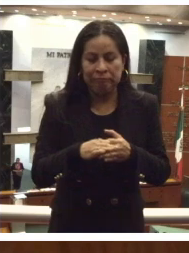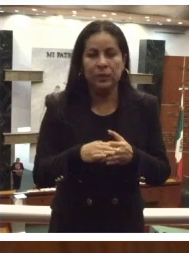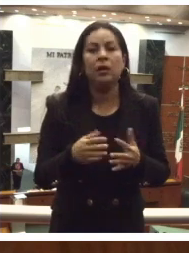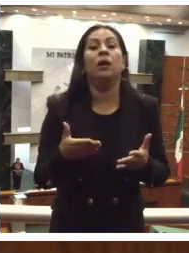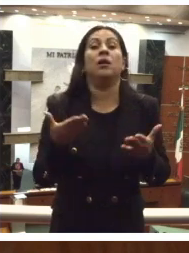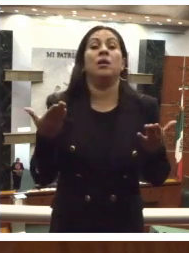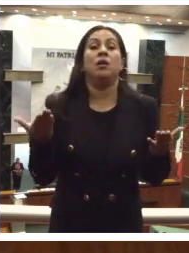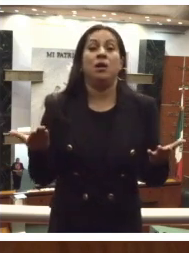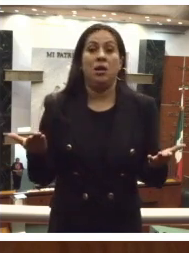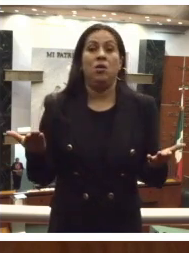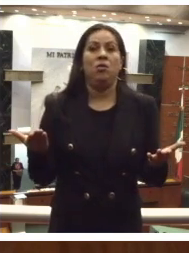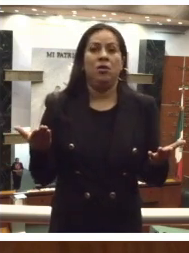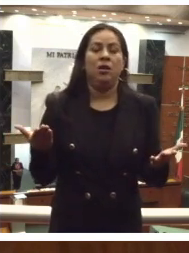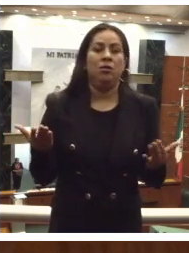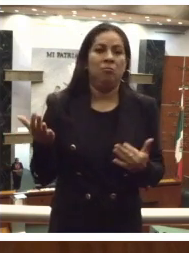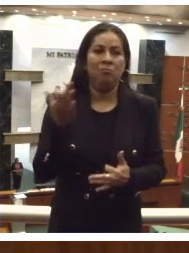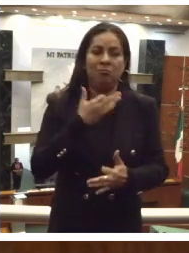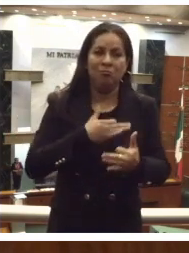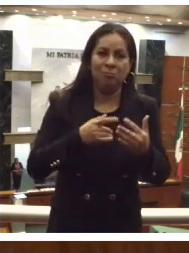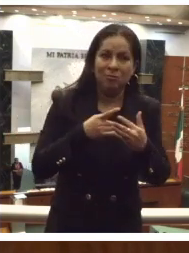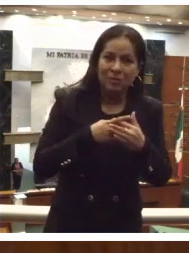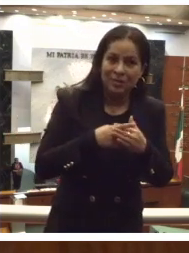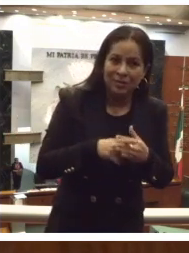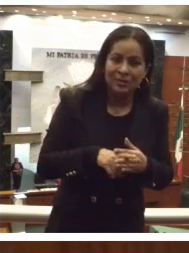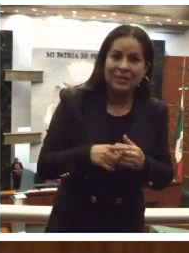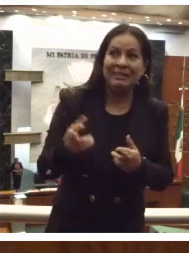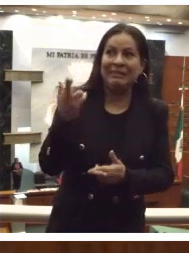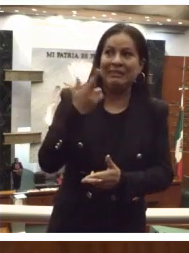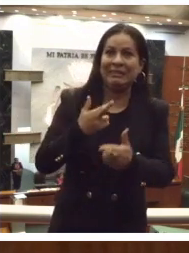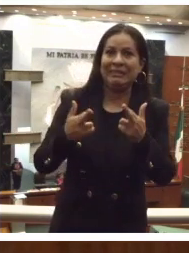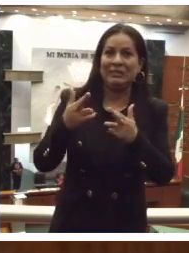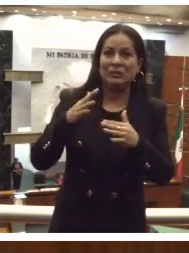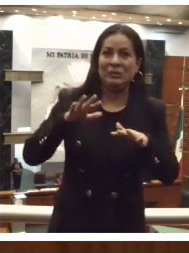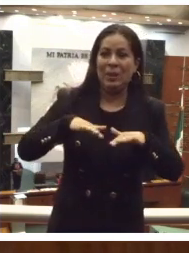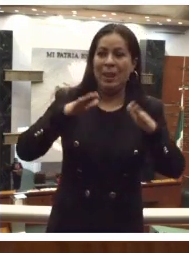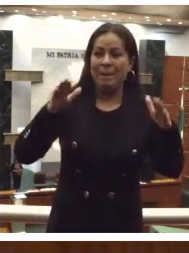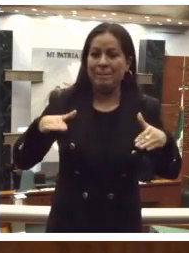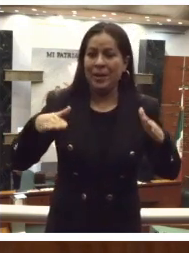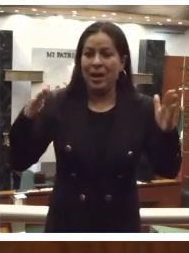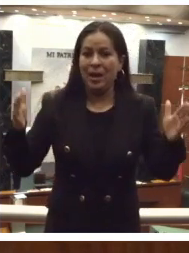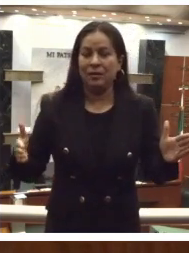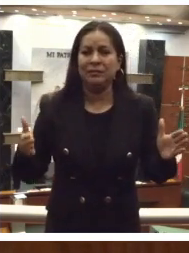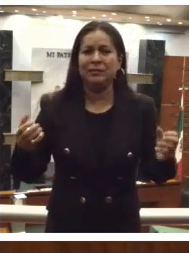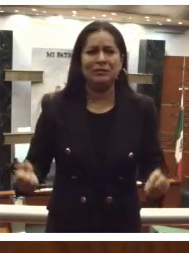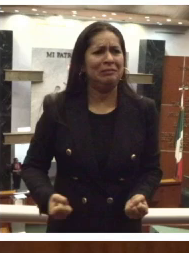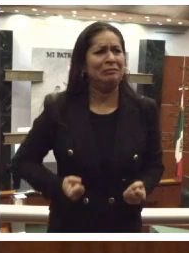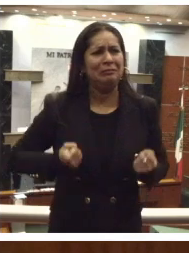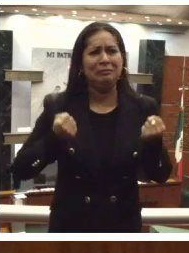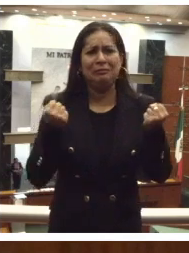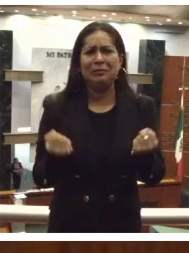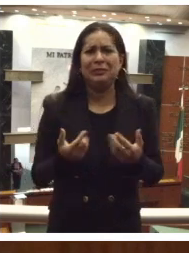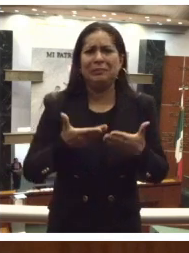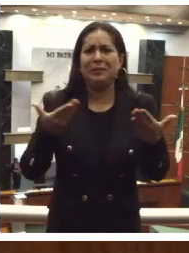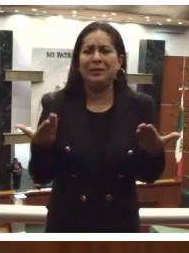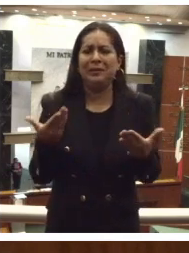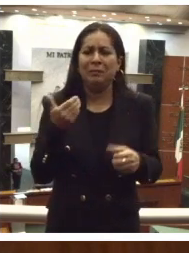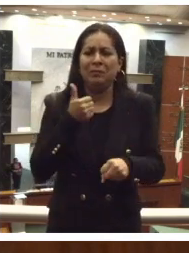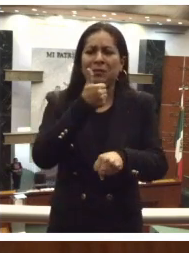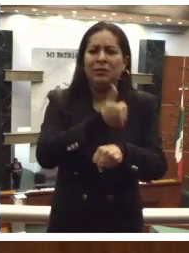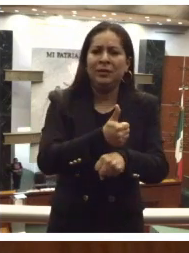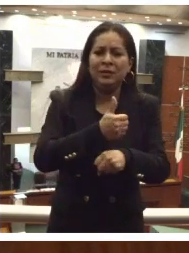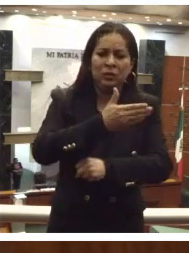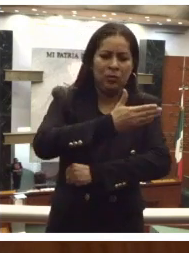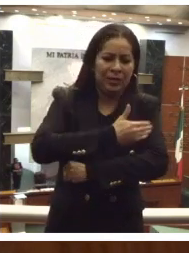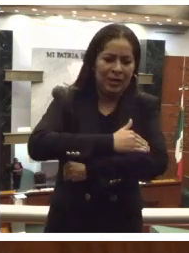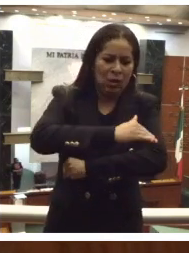ahora, contra todos los pronósticos iniciales, regresó a mar abierto y está retomando fuerza para ahora postrarse sobre la